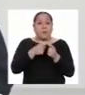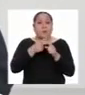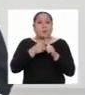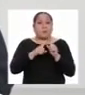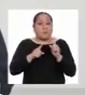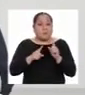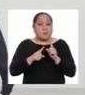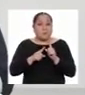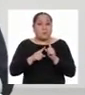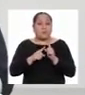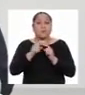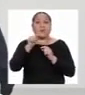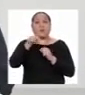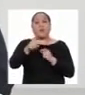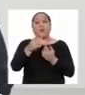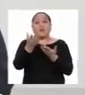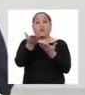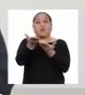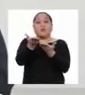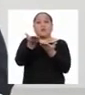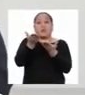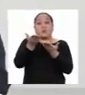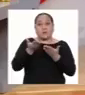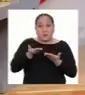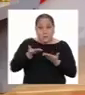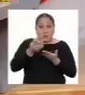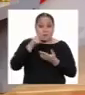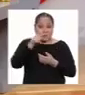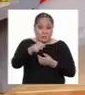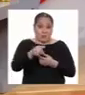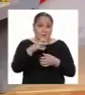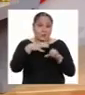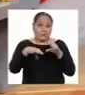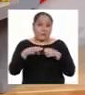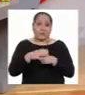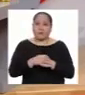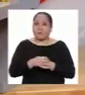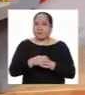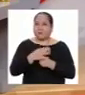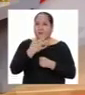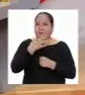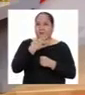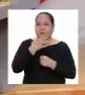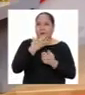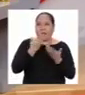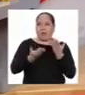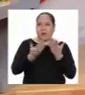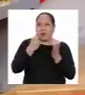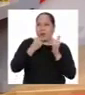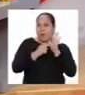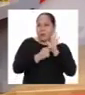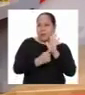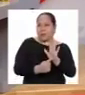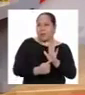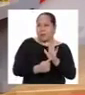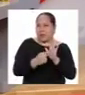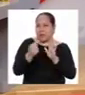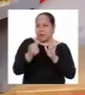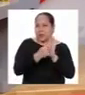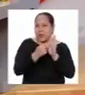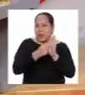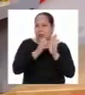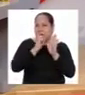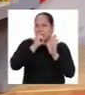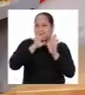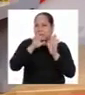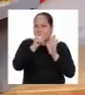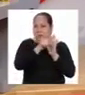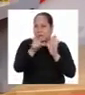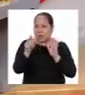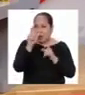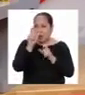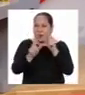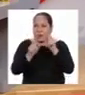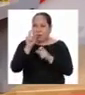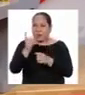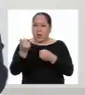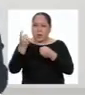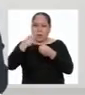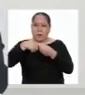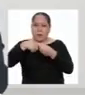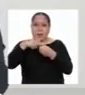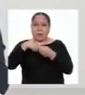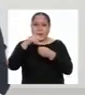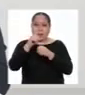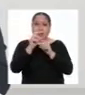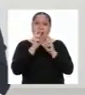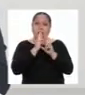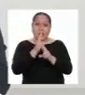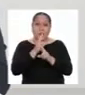puedes hacer una invitación a que lo hagan. Algo así como una presentación en la que nos dirigimos a las personas que serán parte de la